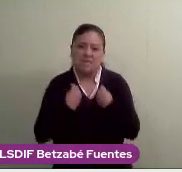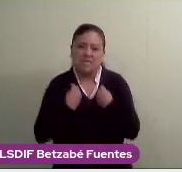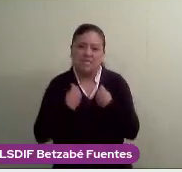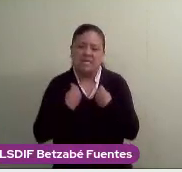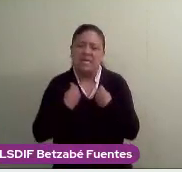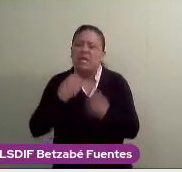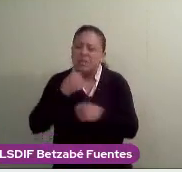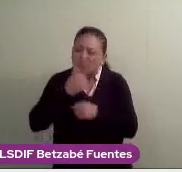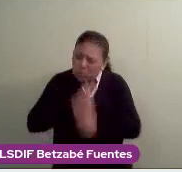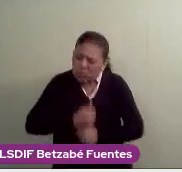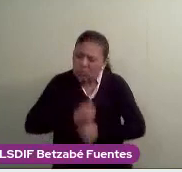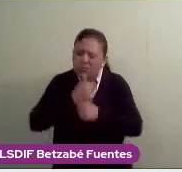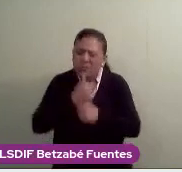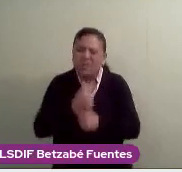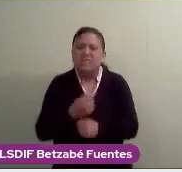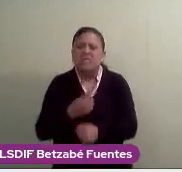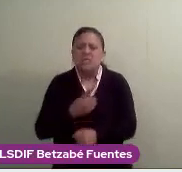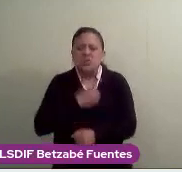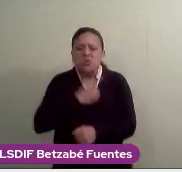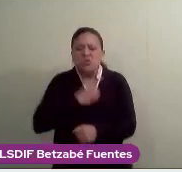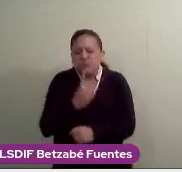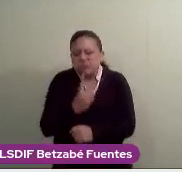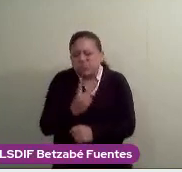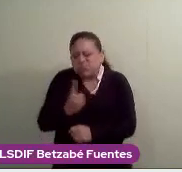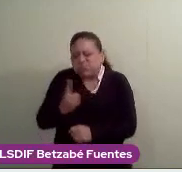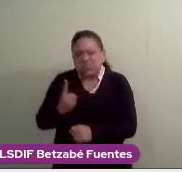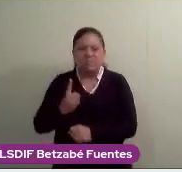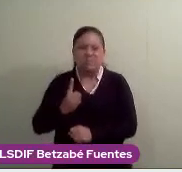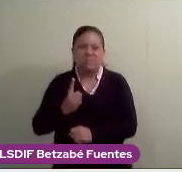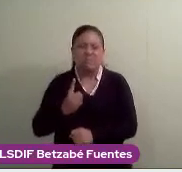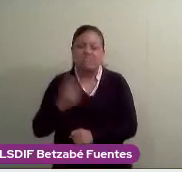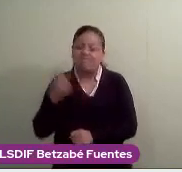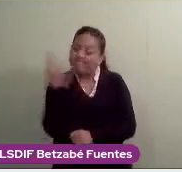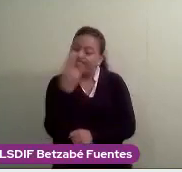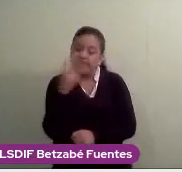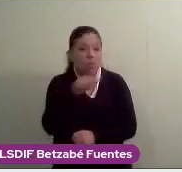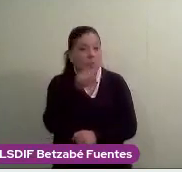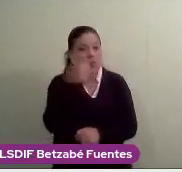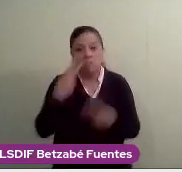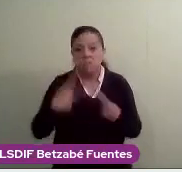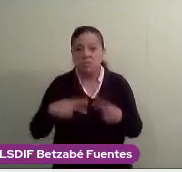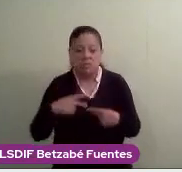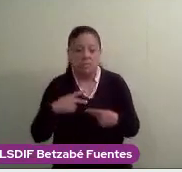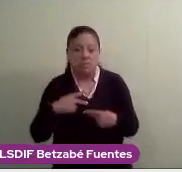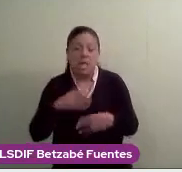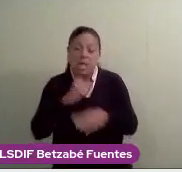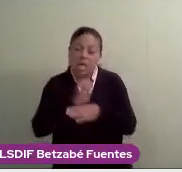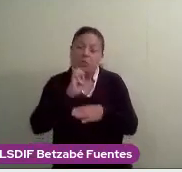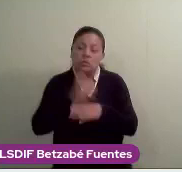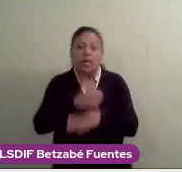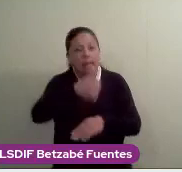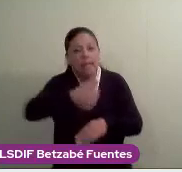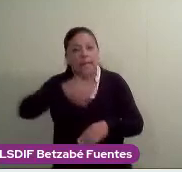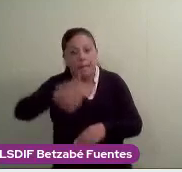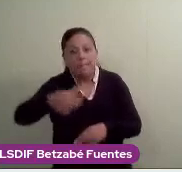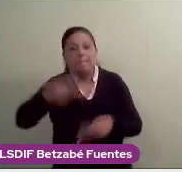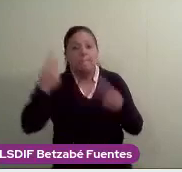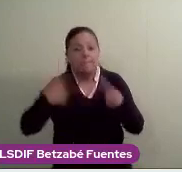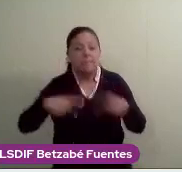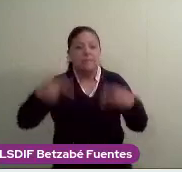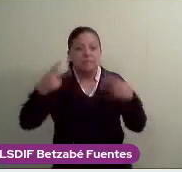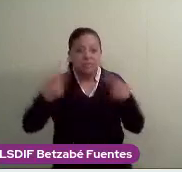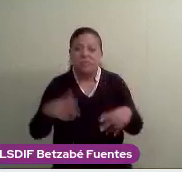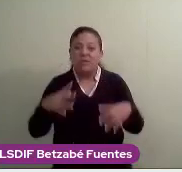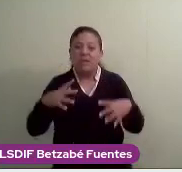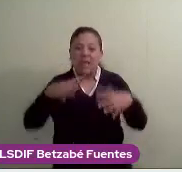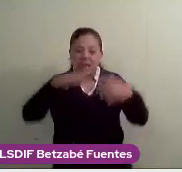persona. No lo sabemos, es un mundo, ¿no? El mundo de cada cerebro, de cada mente, es ahora sí